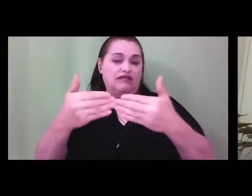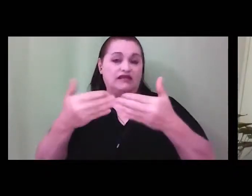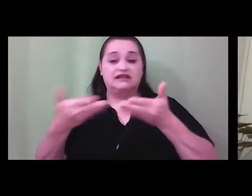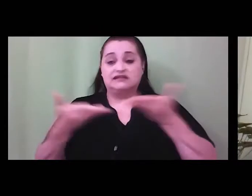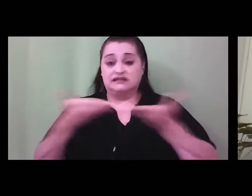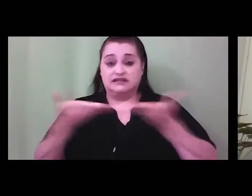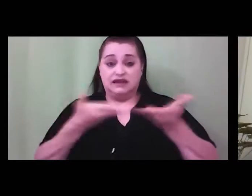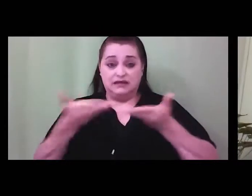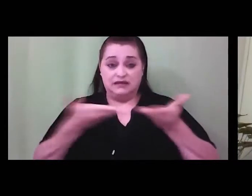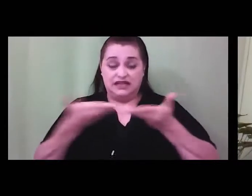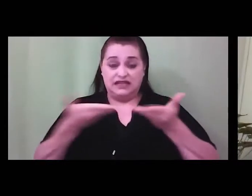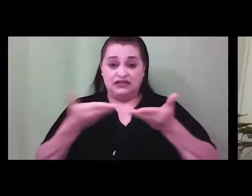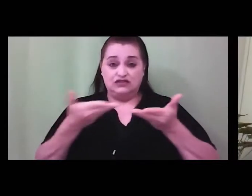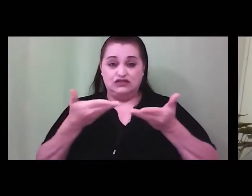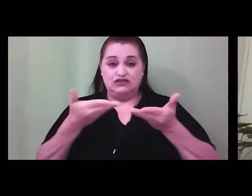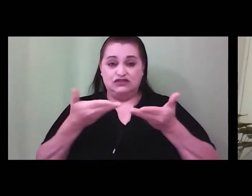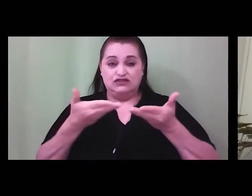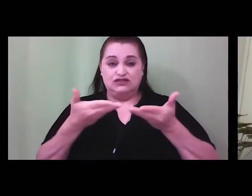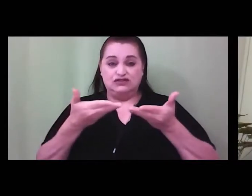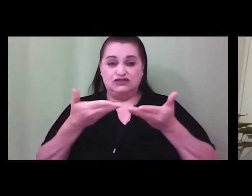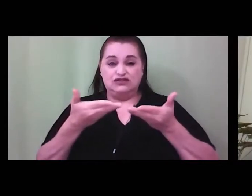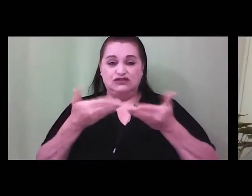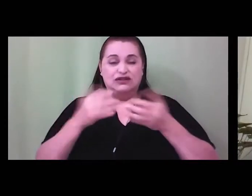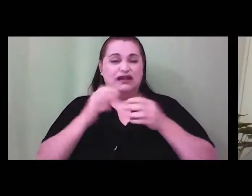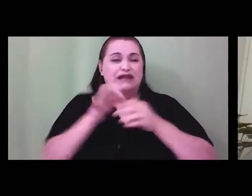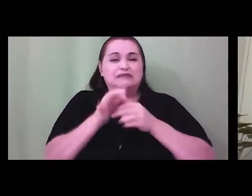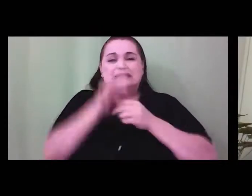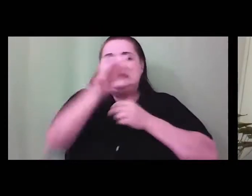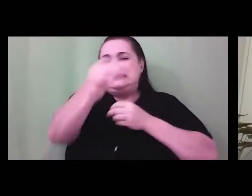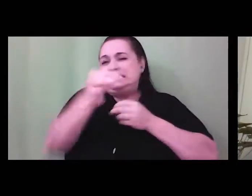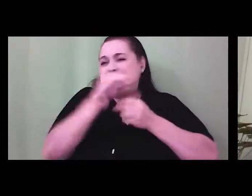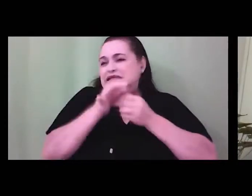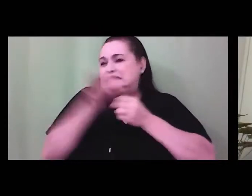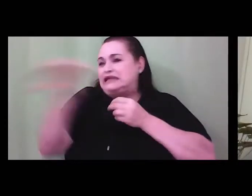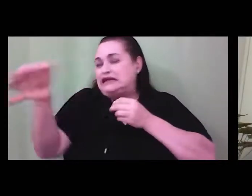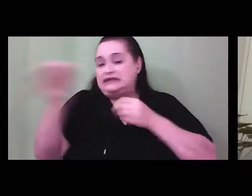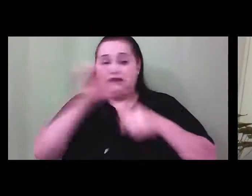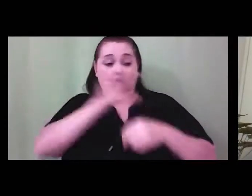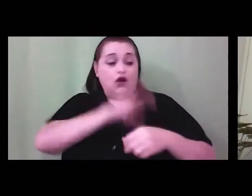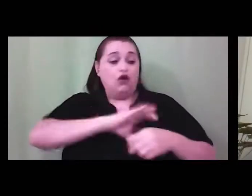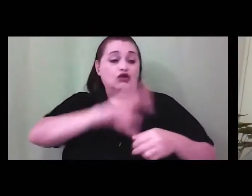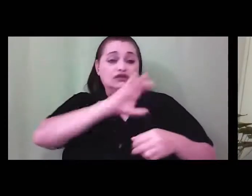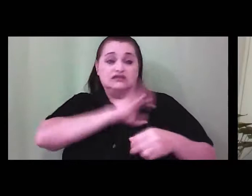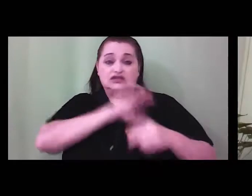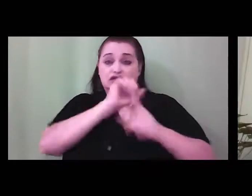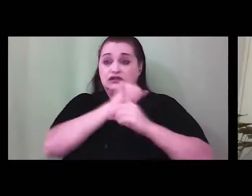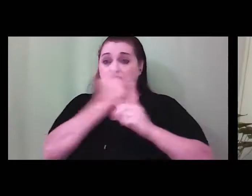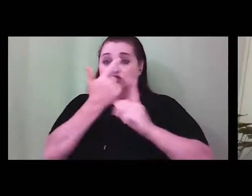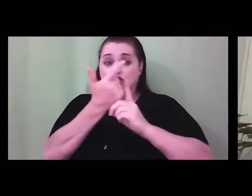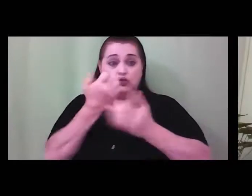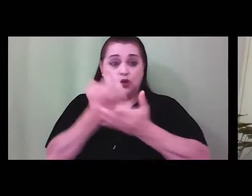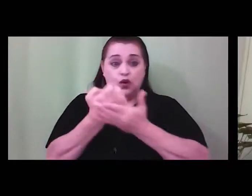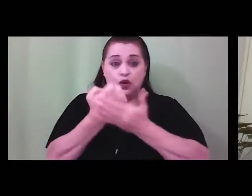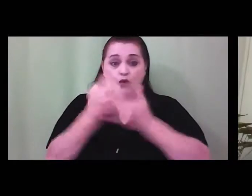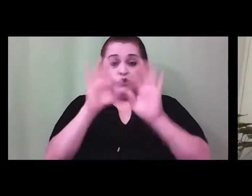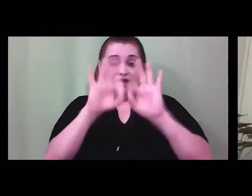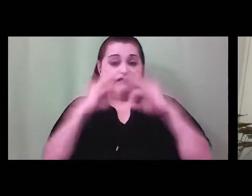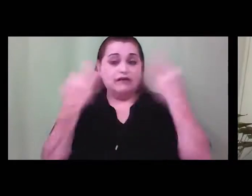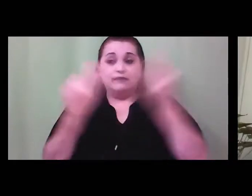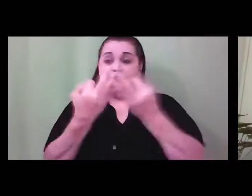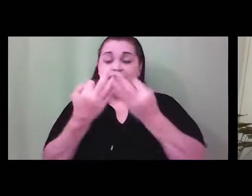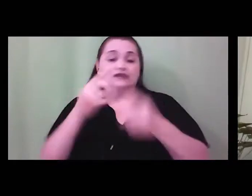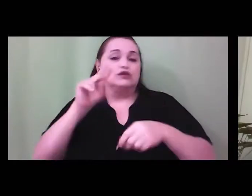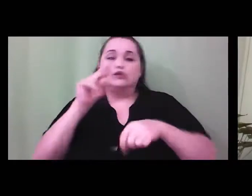servicios quedan muy alejados o donde las condiciones socioeconómicas de las familias no